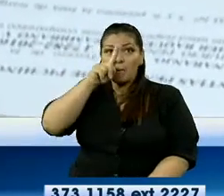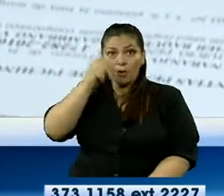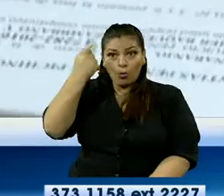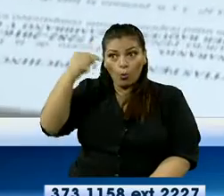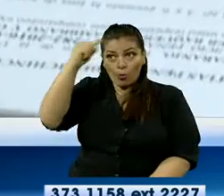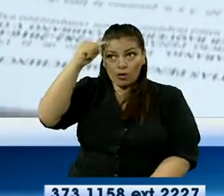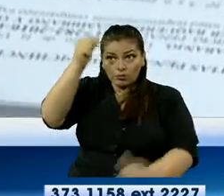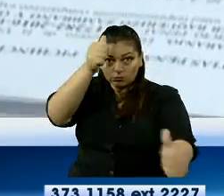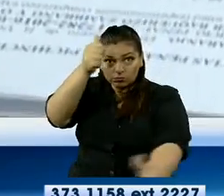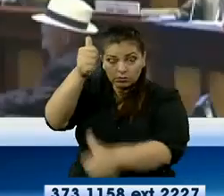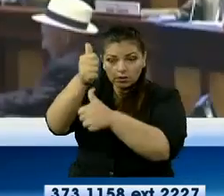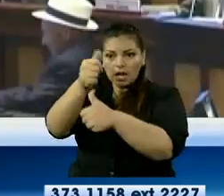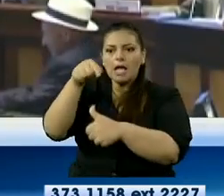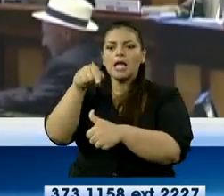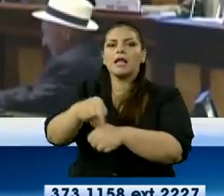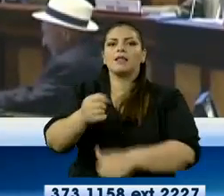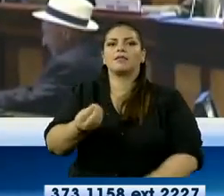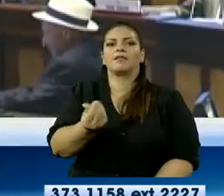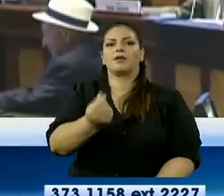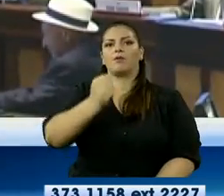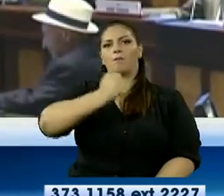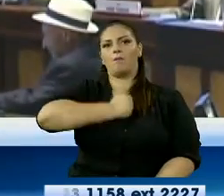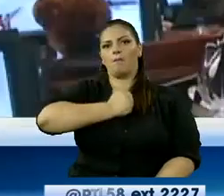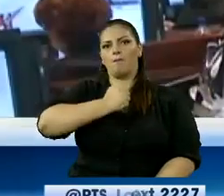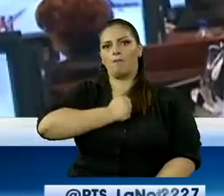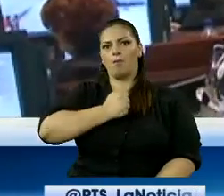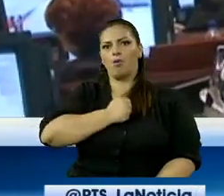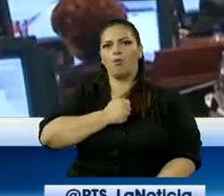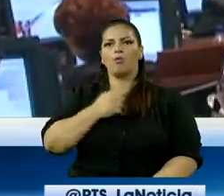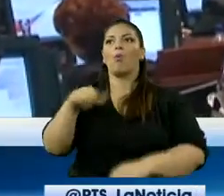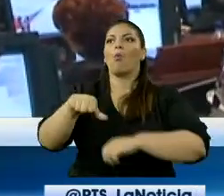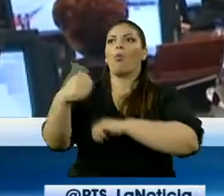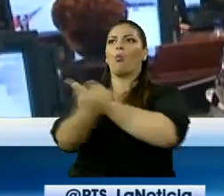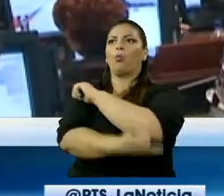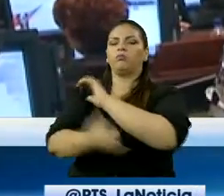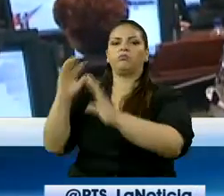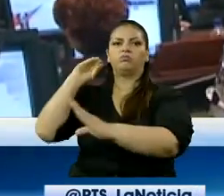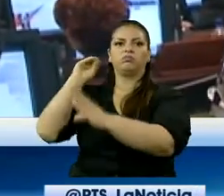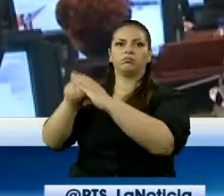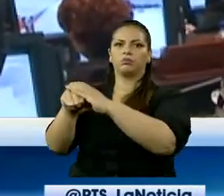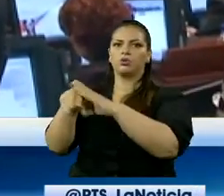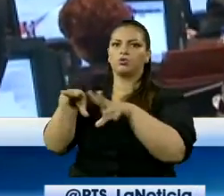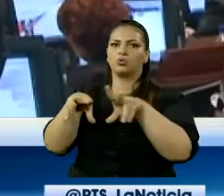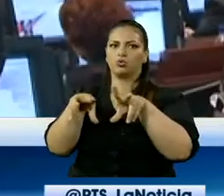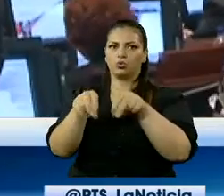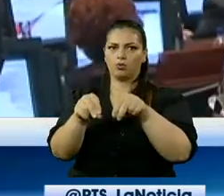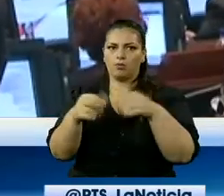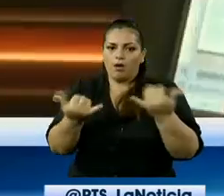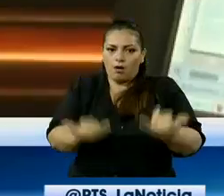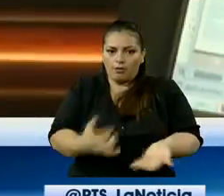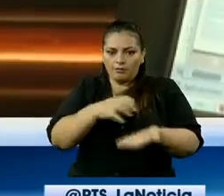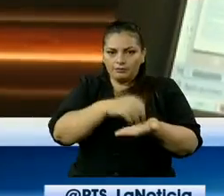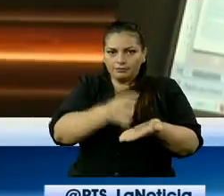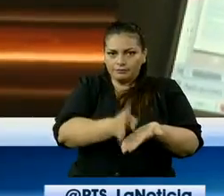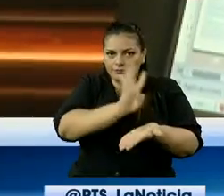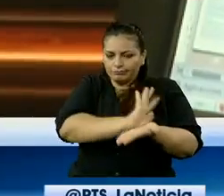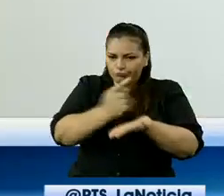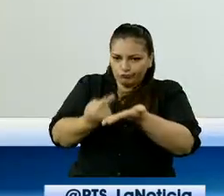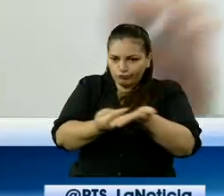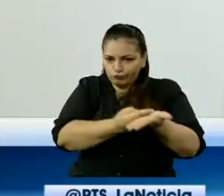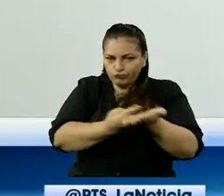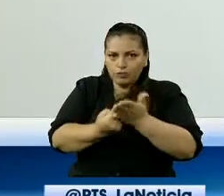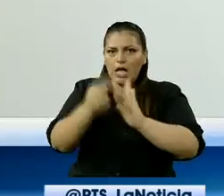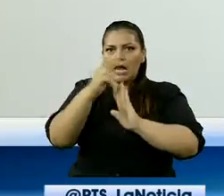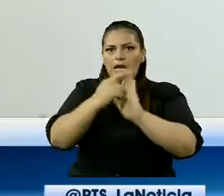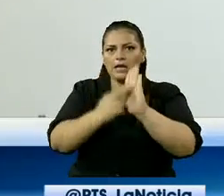en paraísos fiscales, la Asamblea Nacional deberá modificar los requisitos de postulación de los candidatos establecidos en la Constitución. Nos